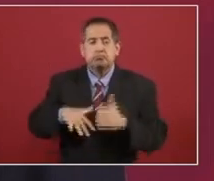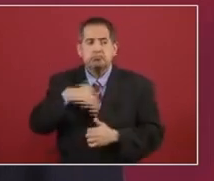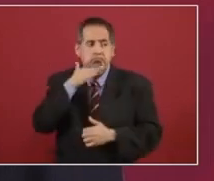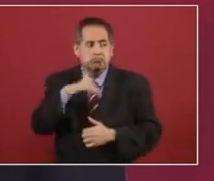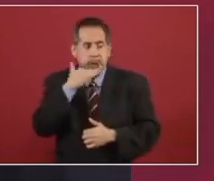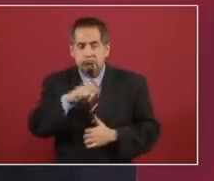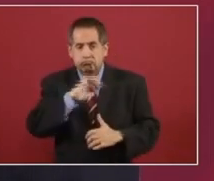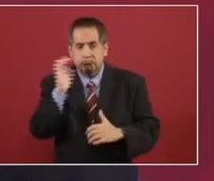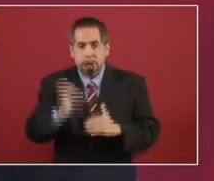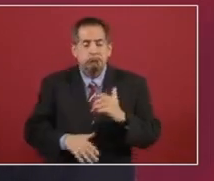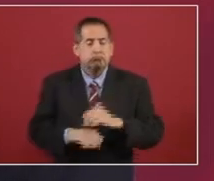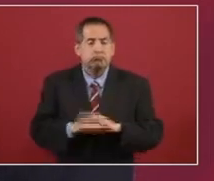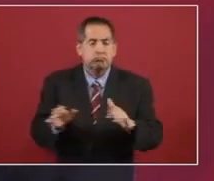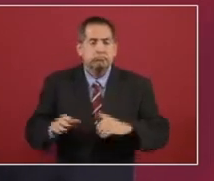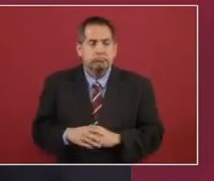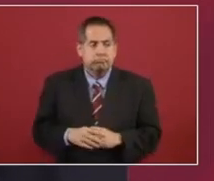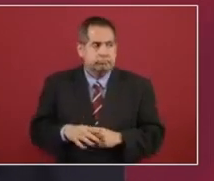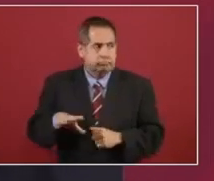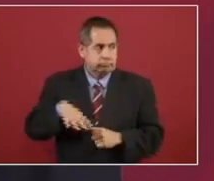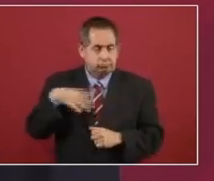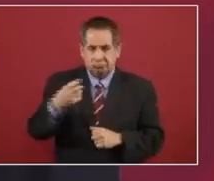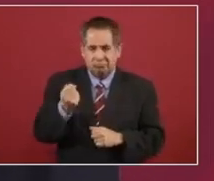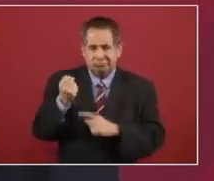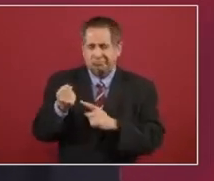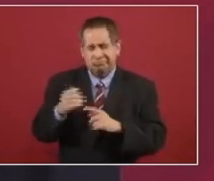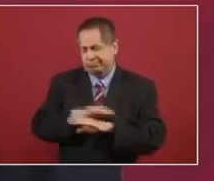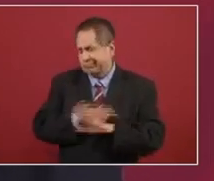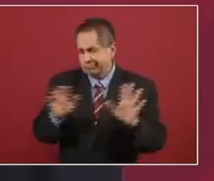corrupción. Abusaron mucho.